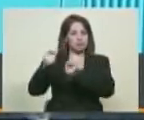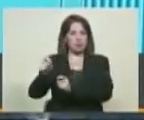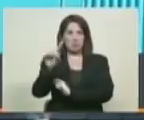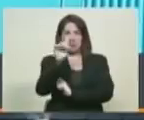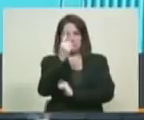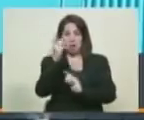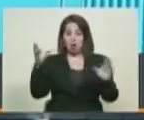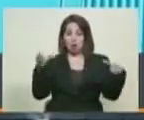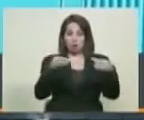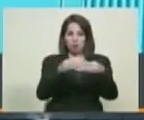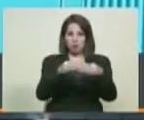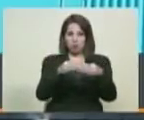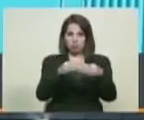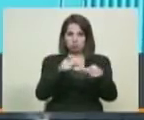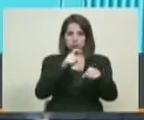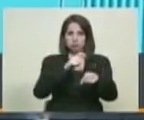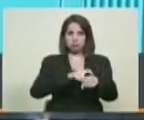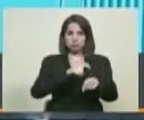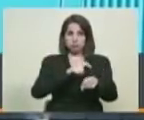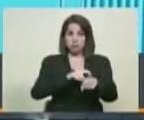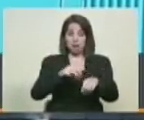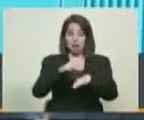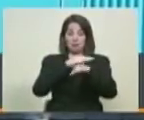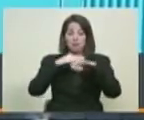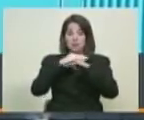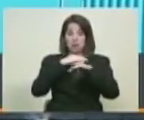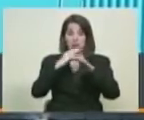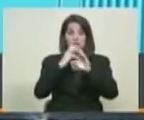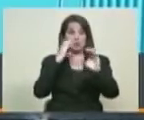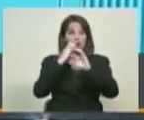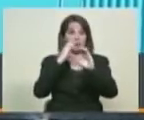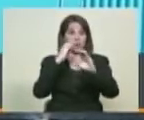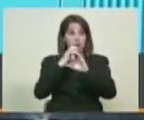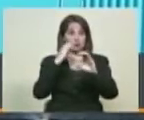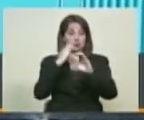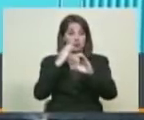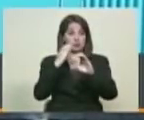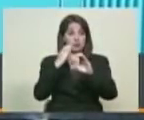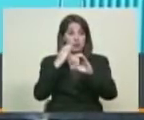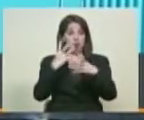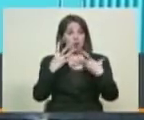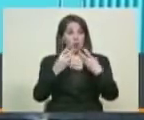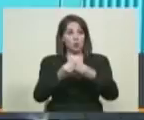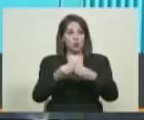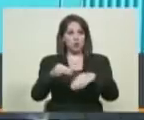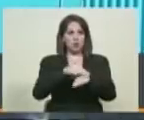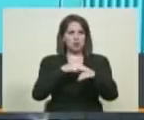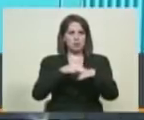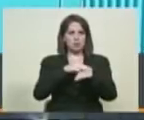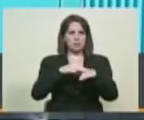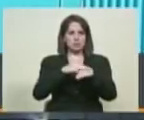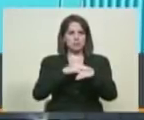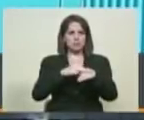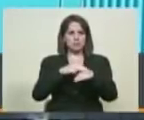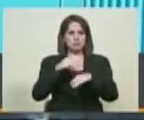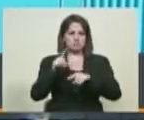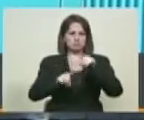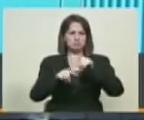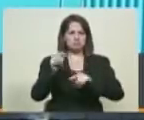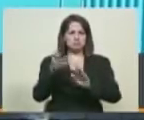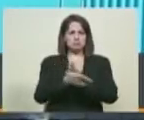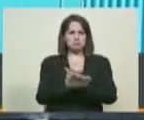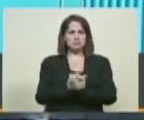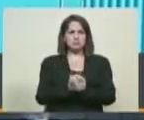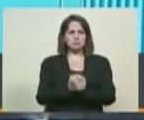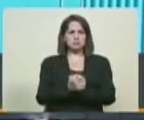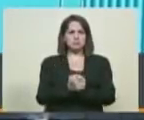una reunión entre el ministro de Transporte, la ministra de Obras Públicas y el gobernador de